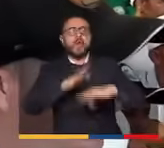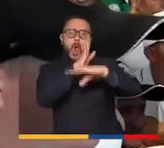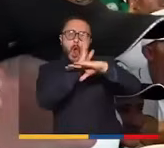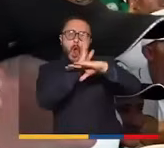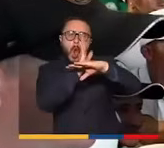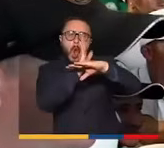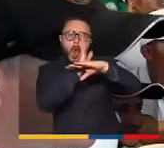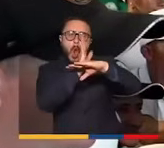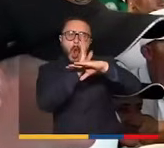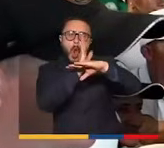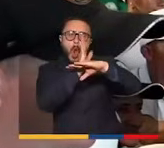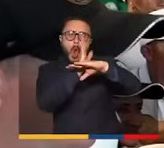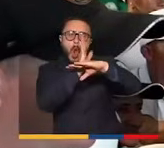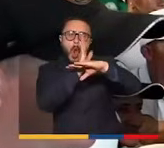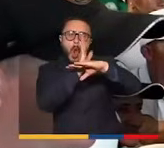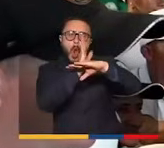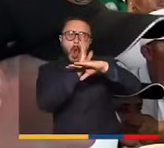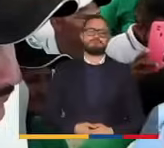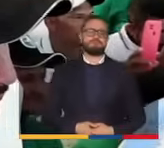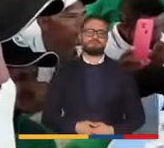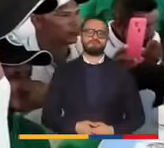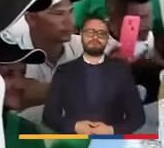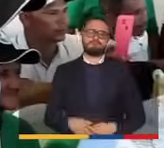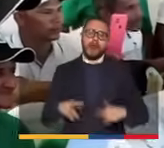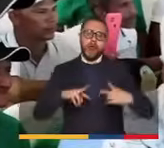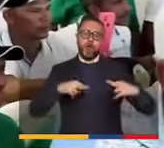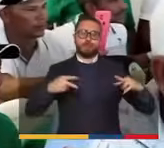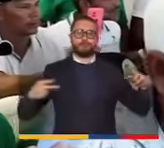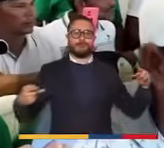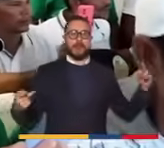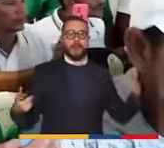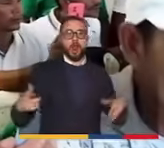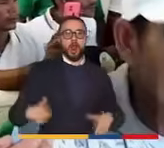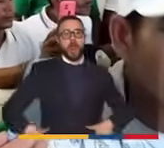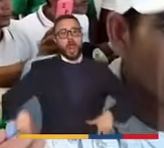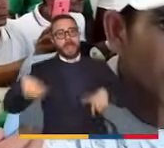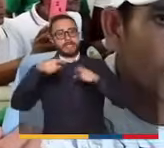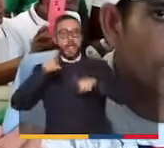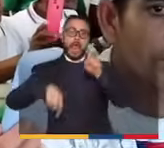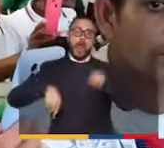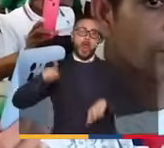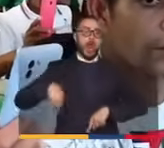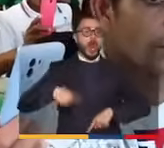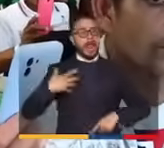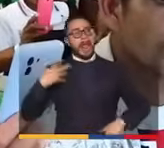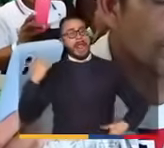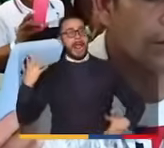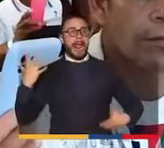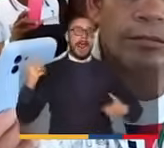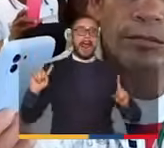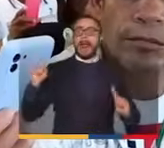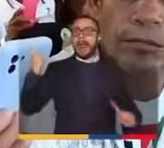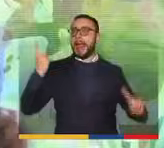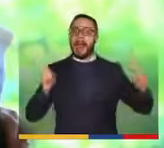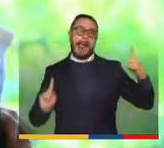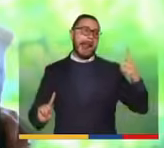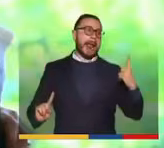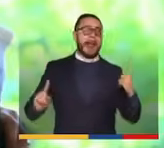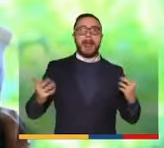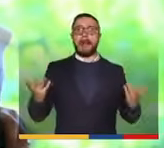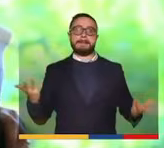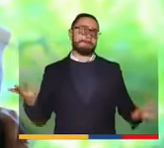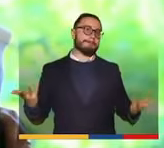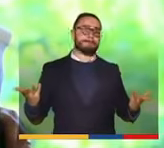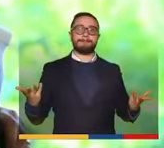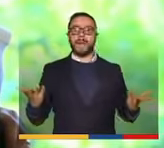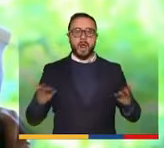contrario, se llenan de excusas para mantener el régimen